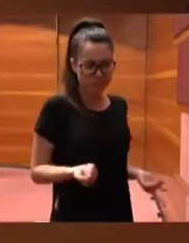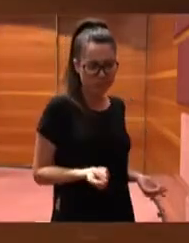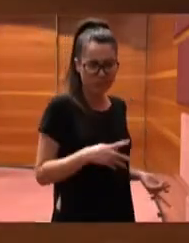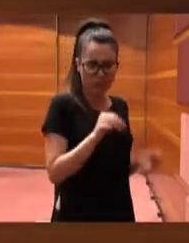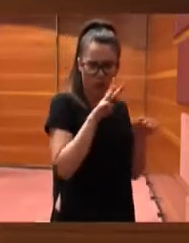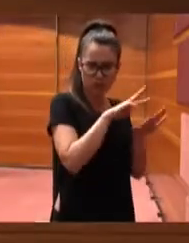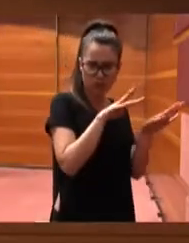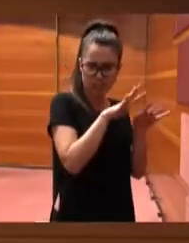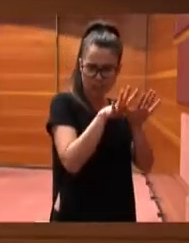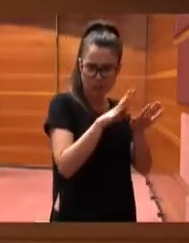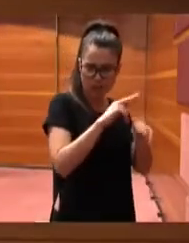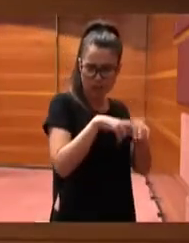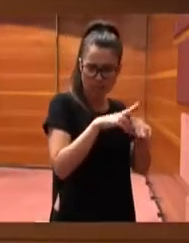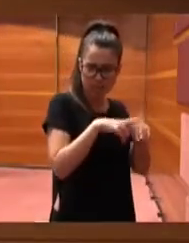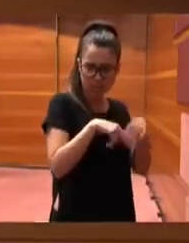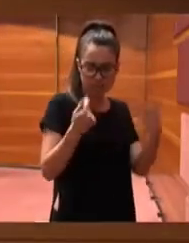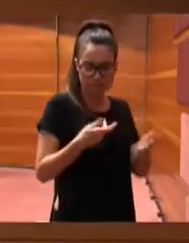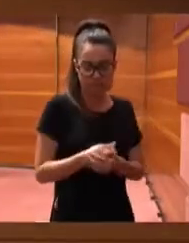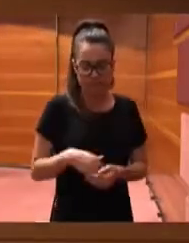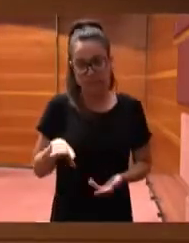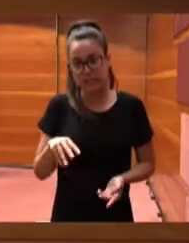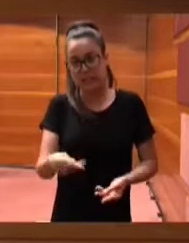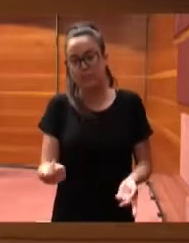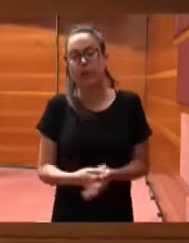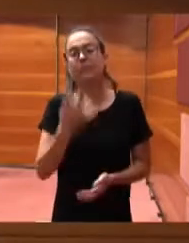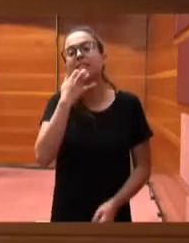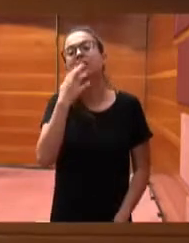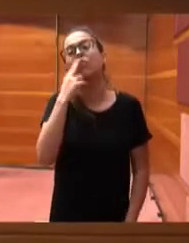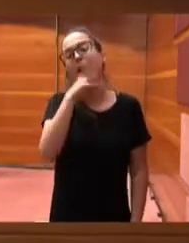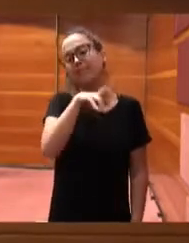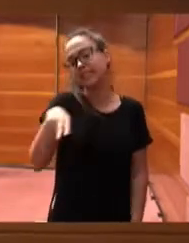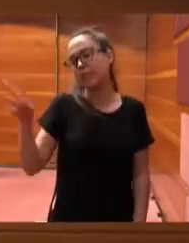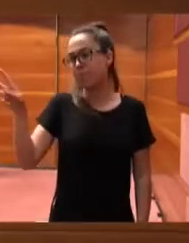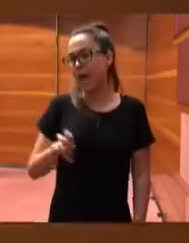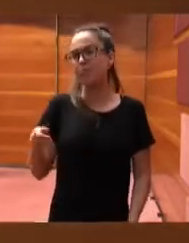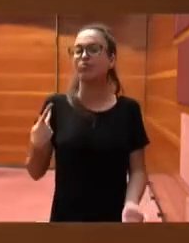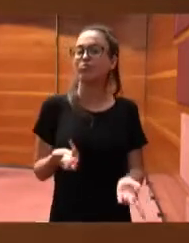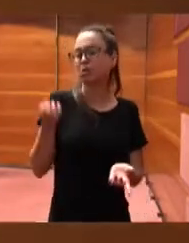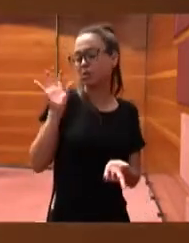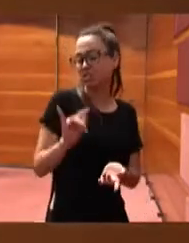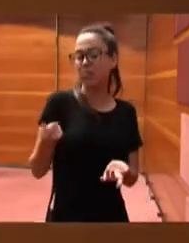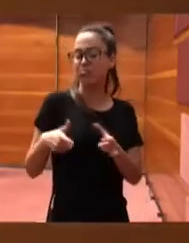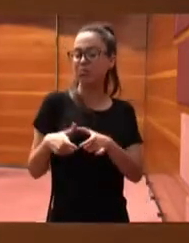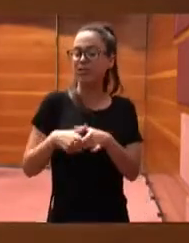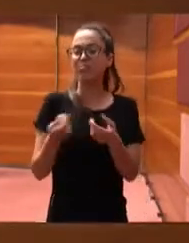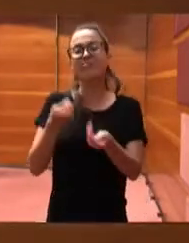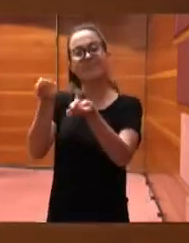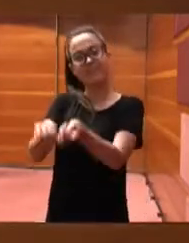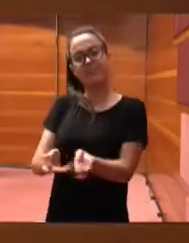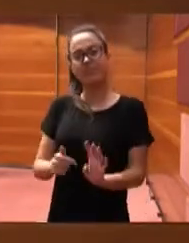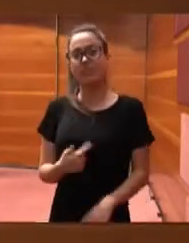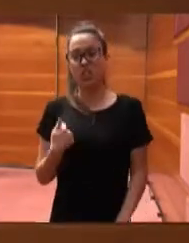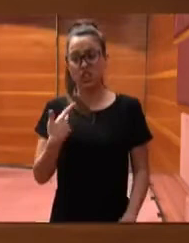y gastarme un pastojo. Para el uso que le voy a dar, hombre, si va a venir una visita, pues sí. Pero para el uso que le voy a dar, pues igual no. Soy súper mala persona,